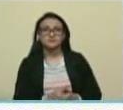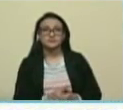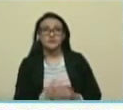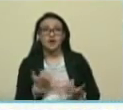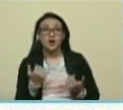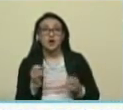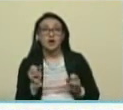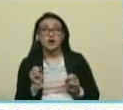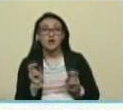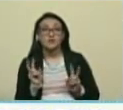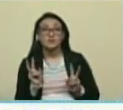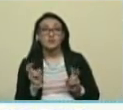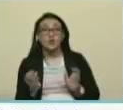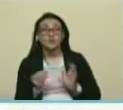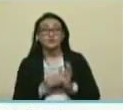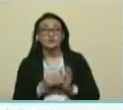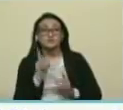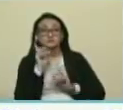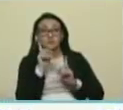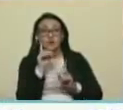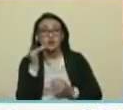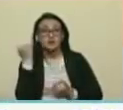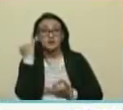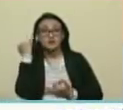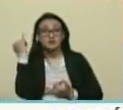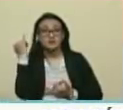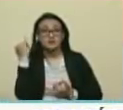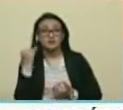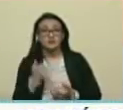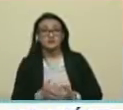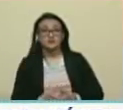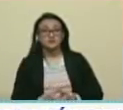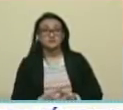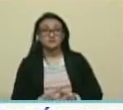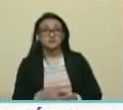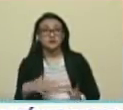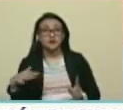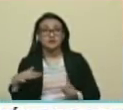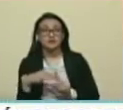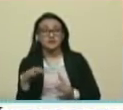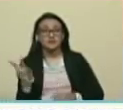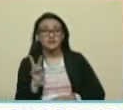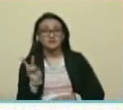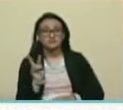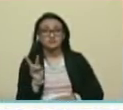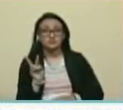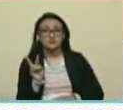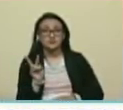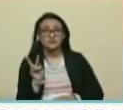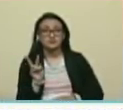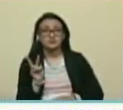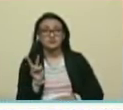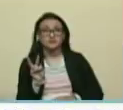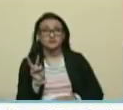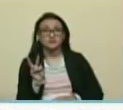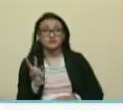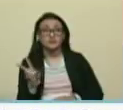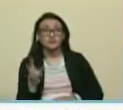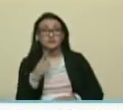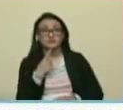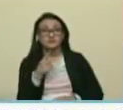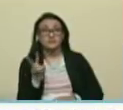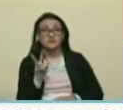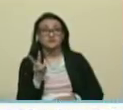positivo, la intención aviesa de atacar a Venezuela señalando que